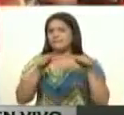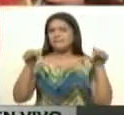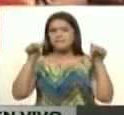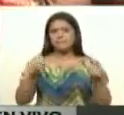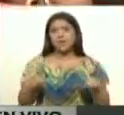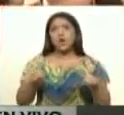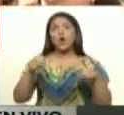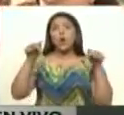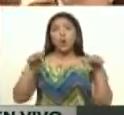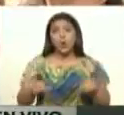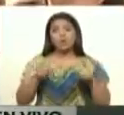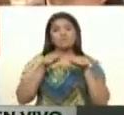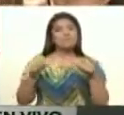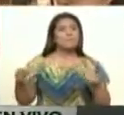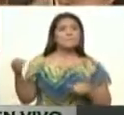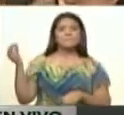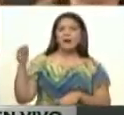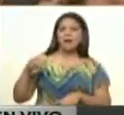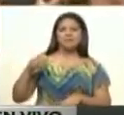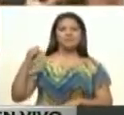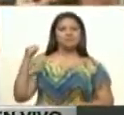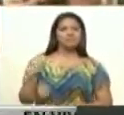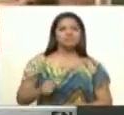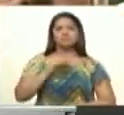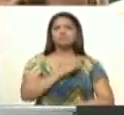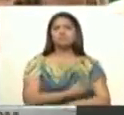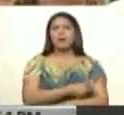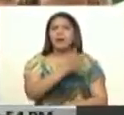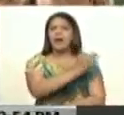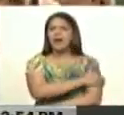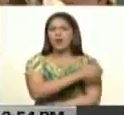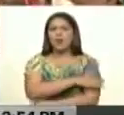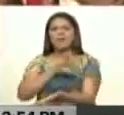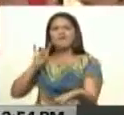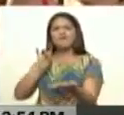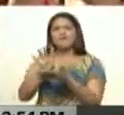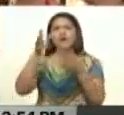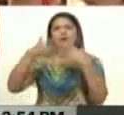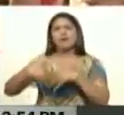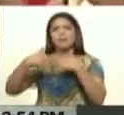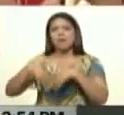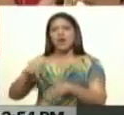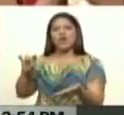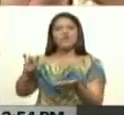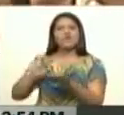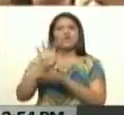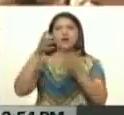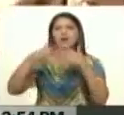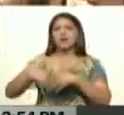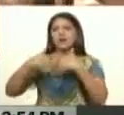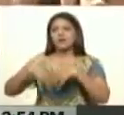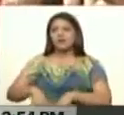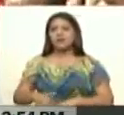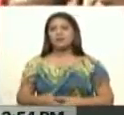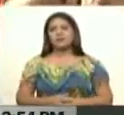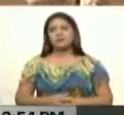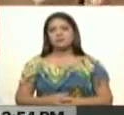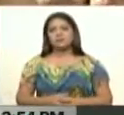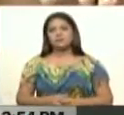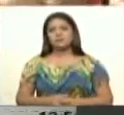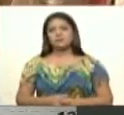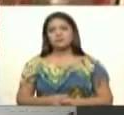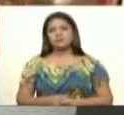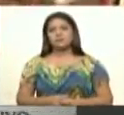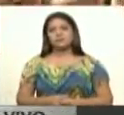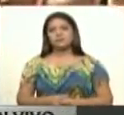Hoy me voy a radicalizar más que nunca. Y todo que sea escuálido, fuera la corporación, fuera la